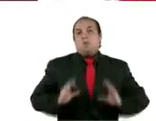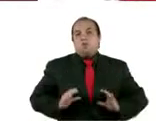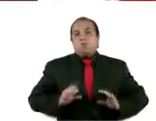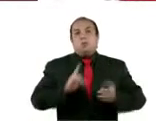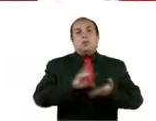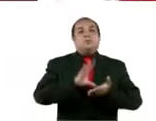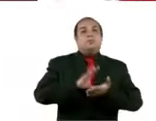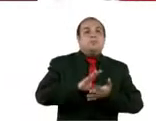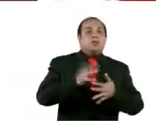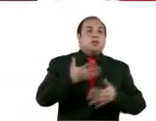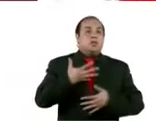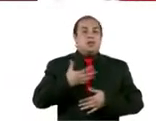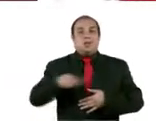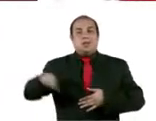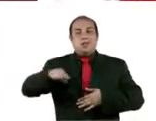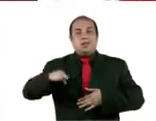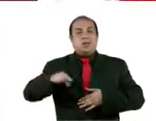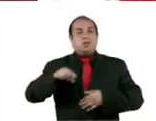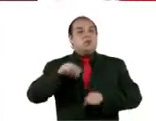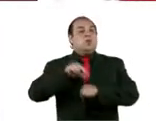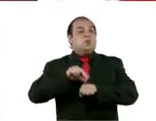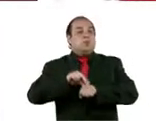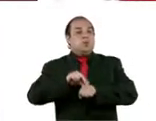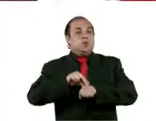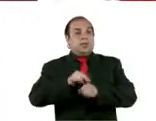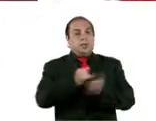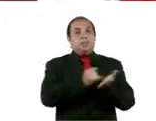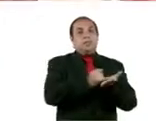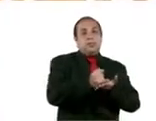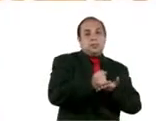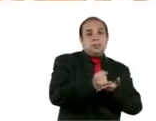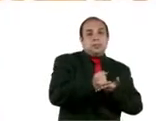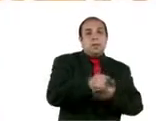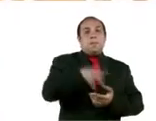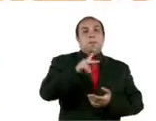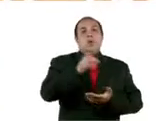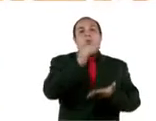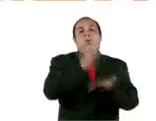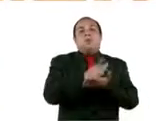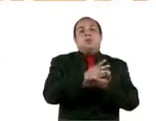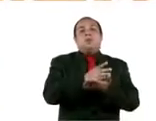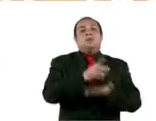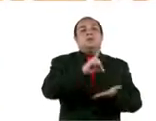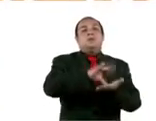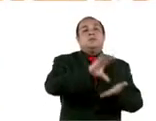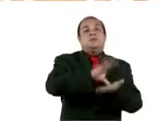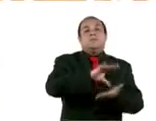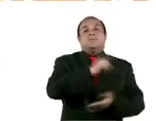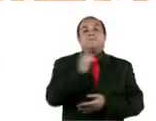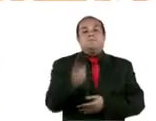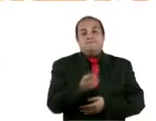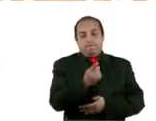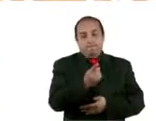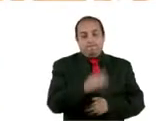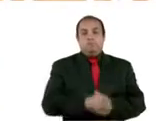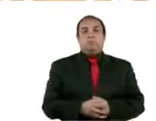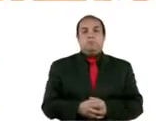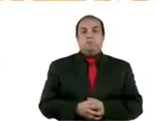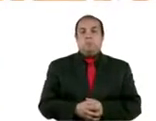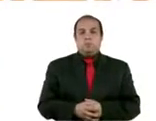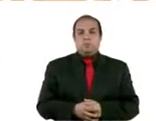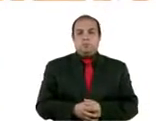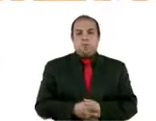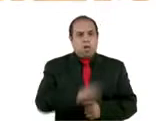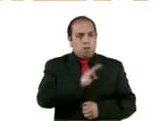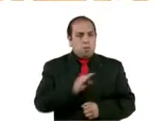pueden establecerla, pero estamos hablando de discapacidad permanente. Entonces, para poder acceder a su